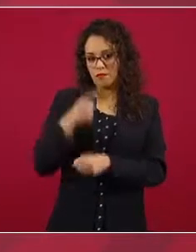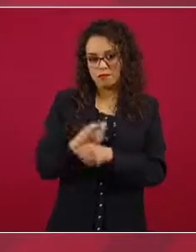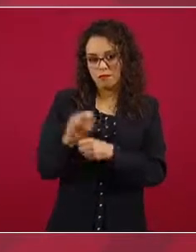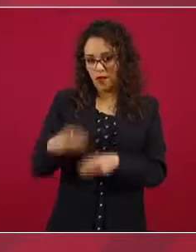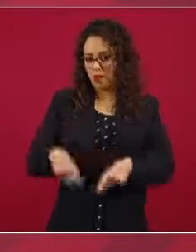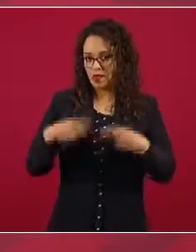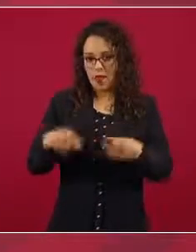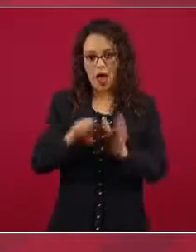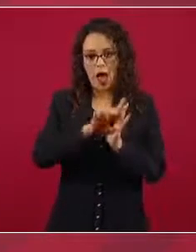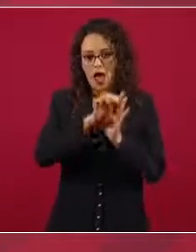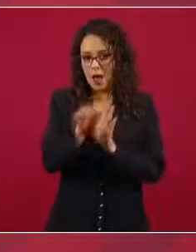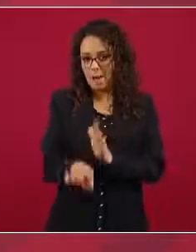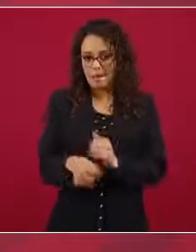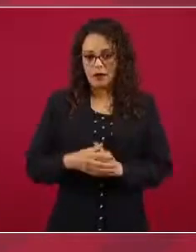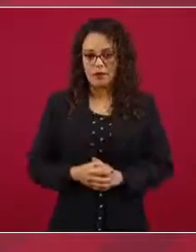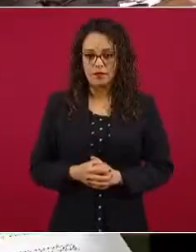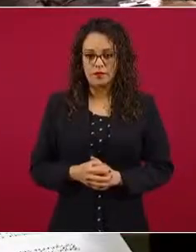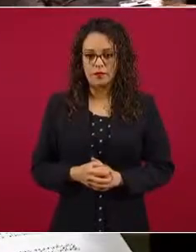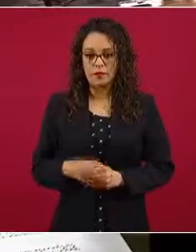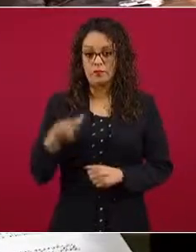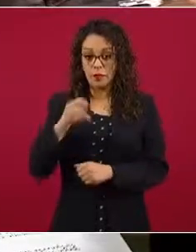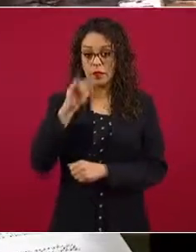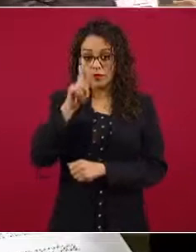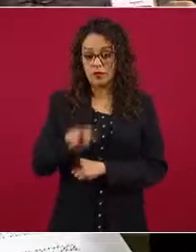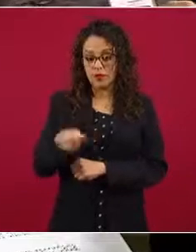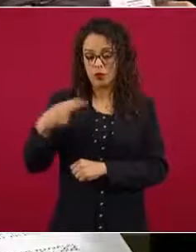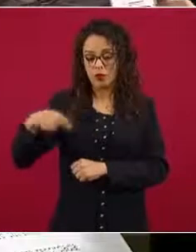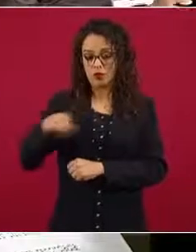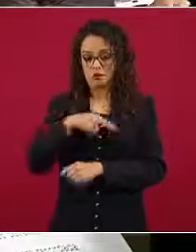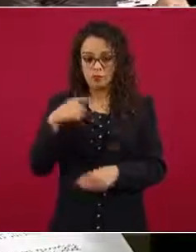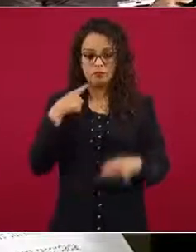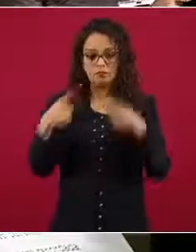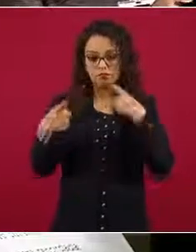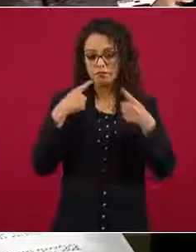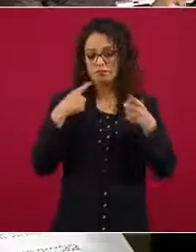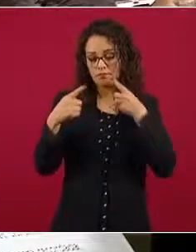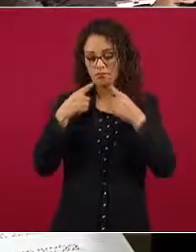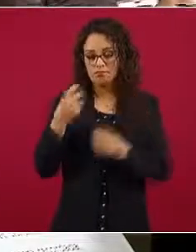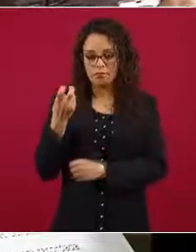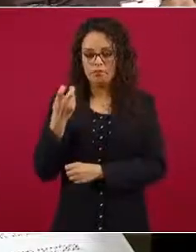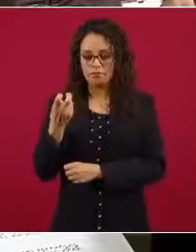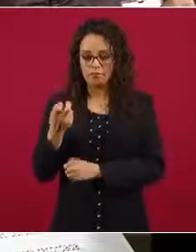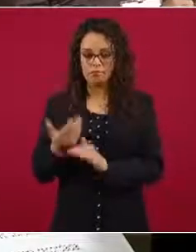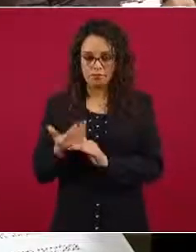Pero sí hemos estado hablando de eso y vamos a estar muy pendientes.